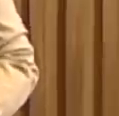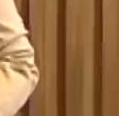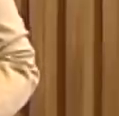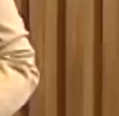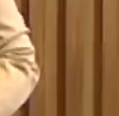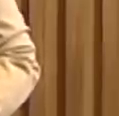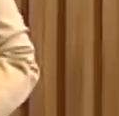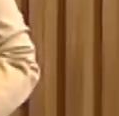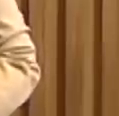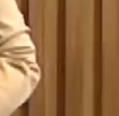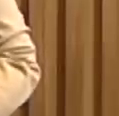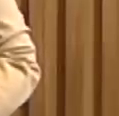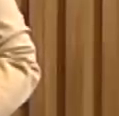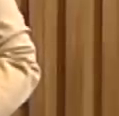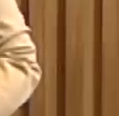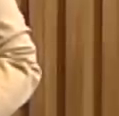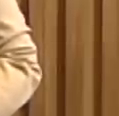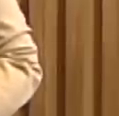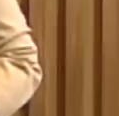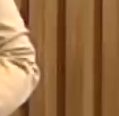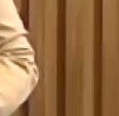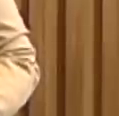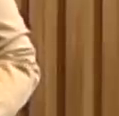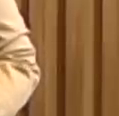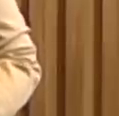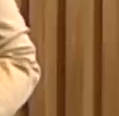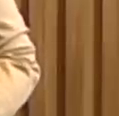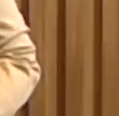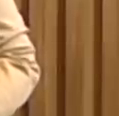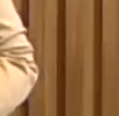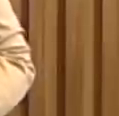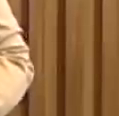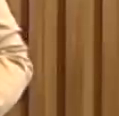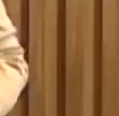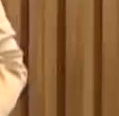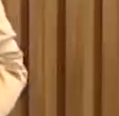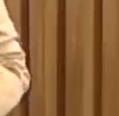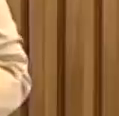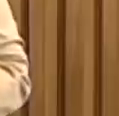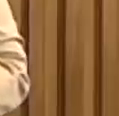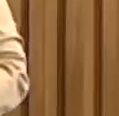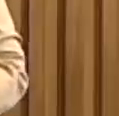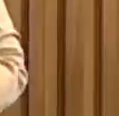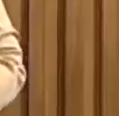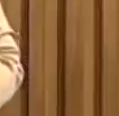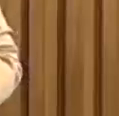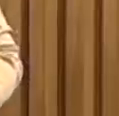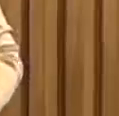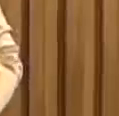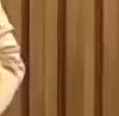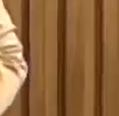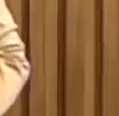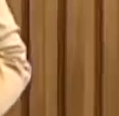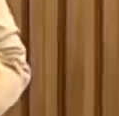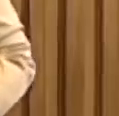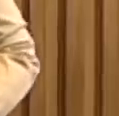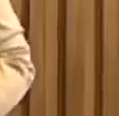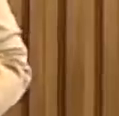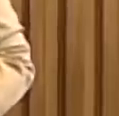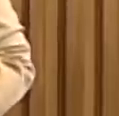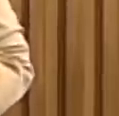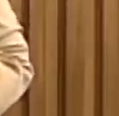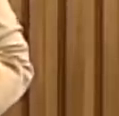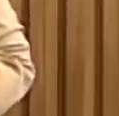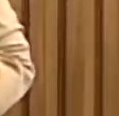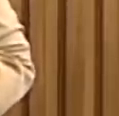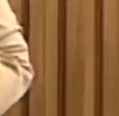escuchar declaraciones del Fiscal General de la República Bolivariana de Venezuela sobre los avances de las audiencias preliminares